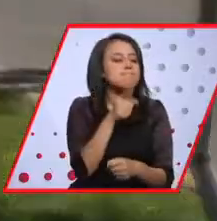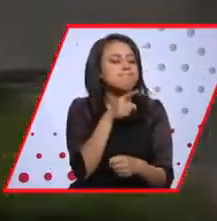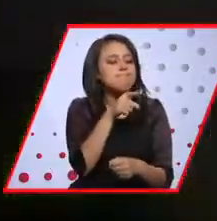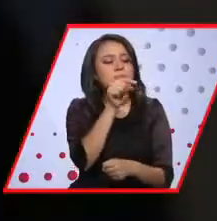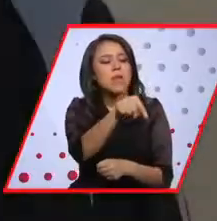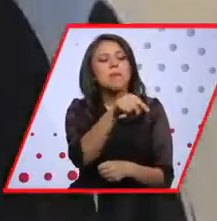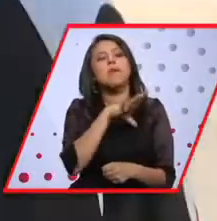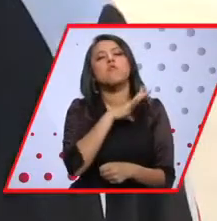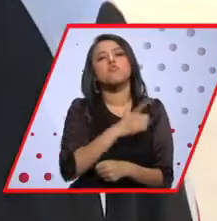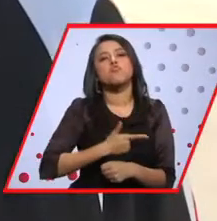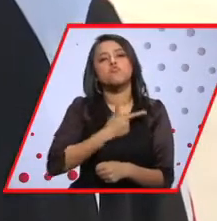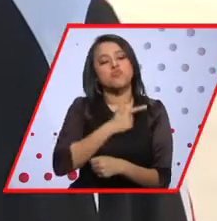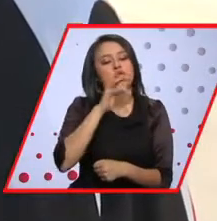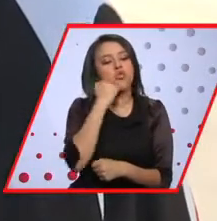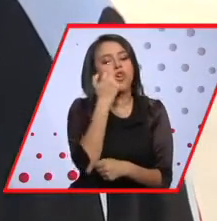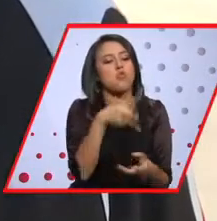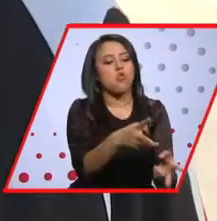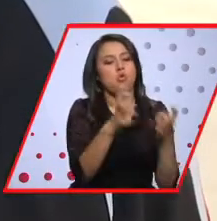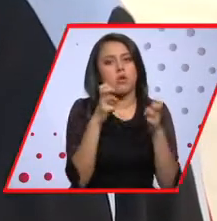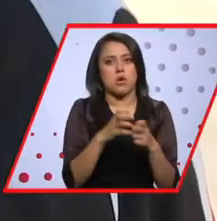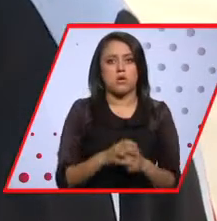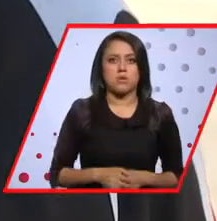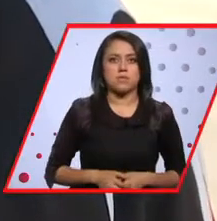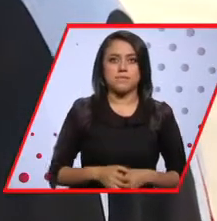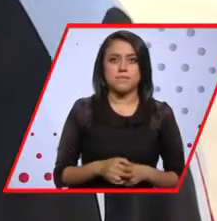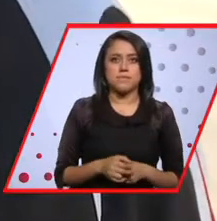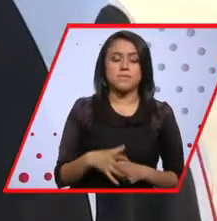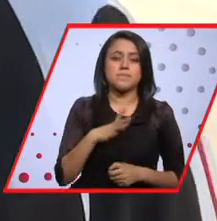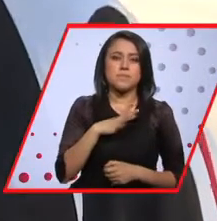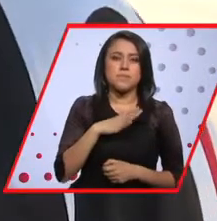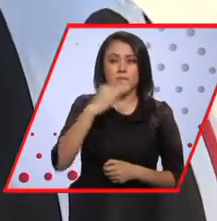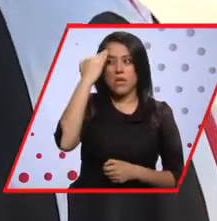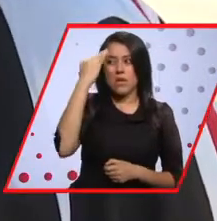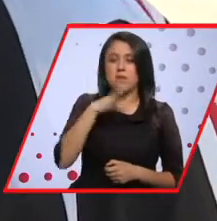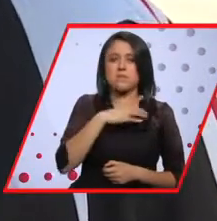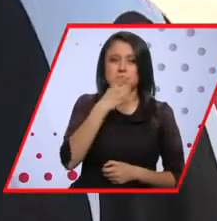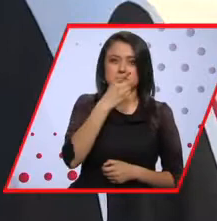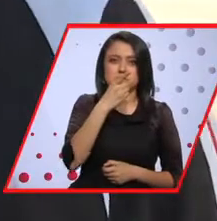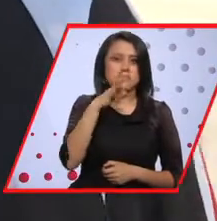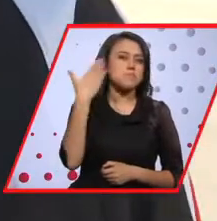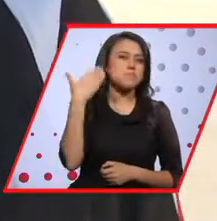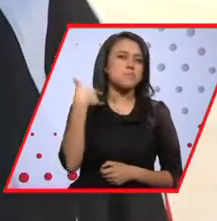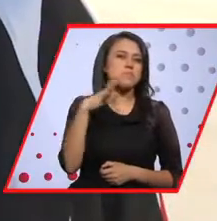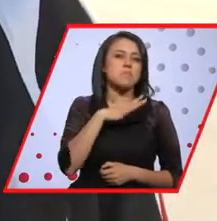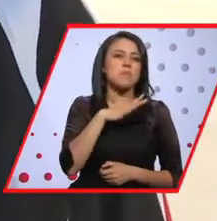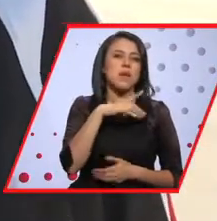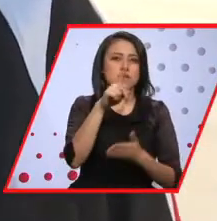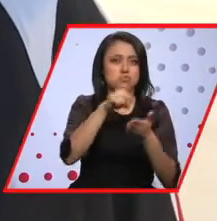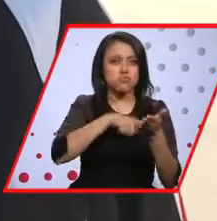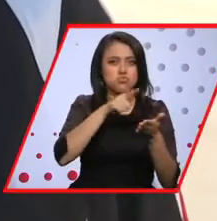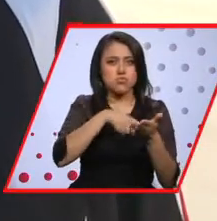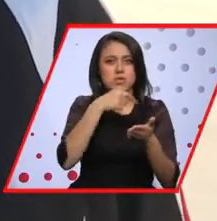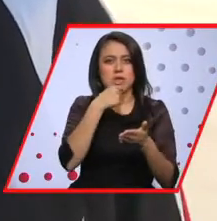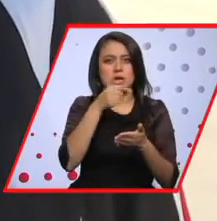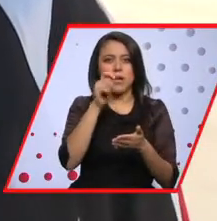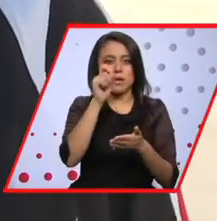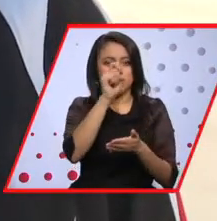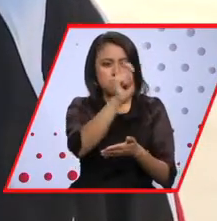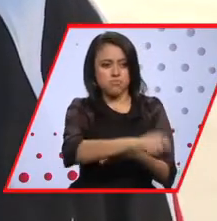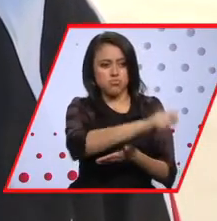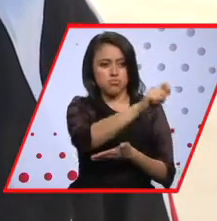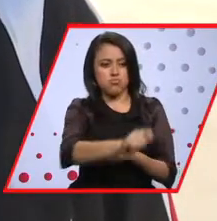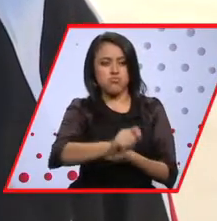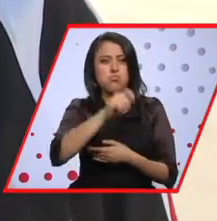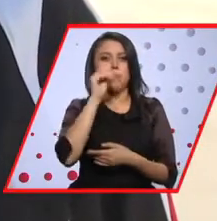robar. Incluso han un tiempo hasta tachaban las fachadas para señalar que ahí